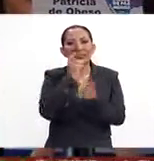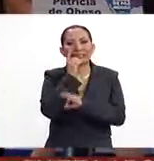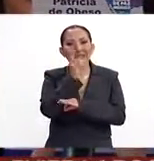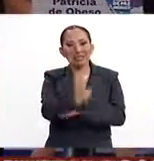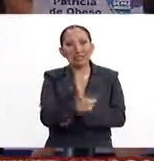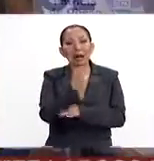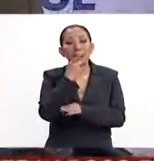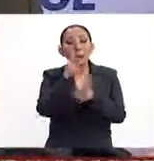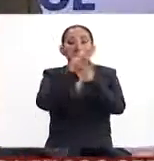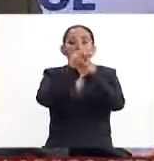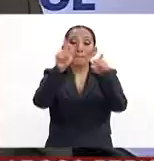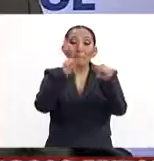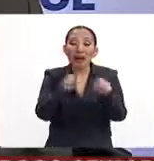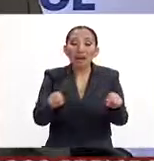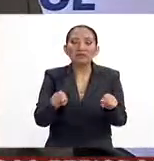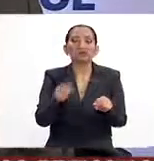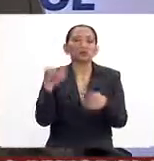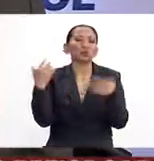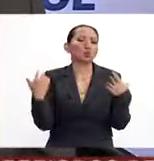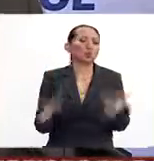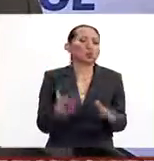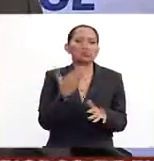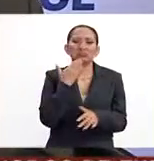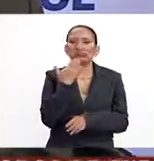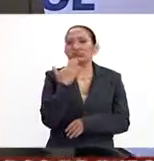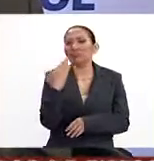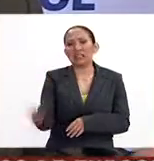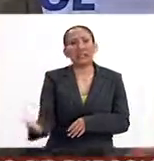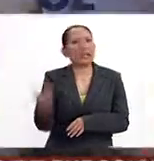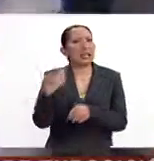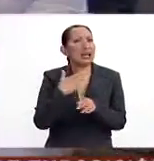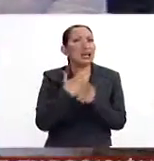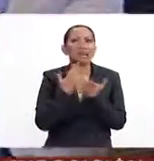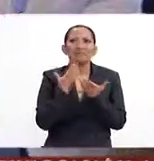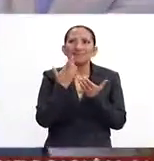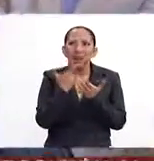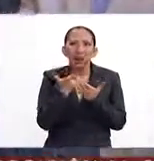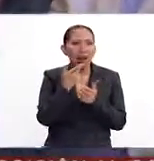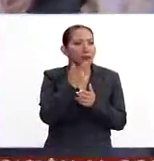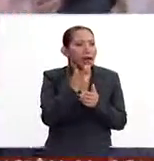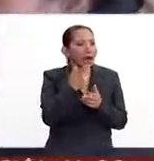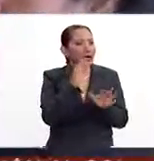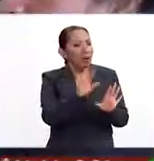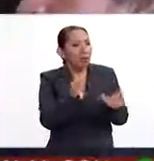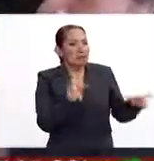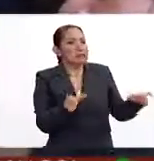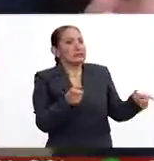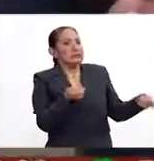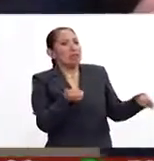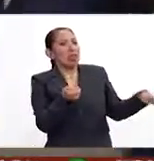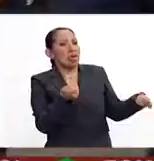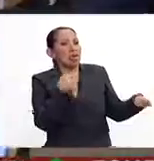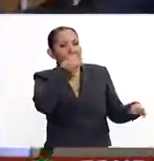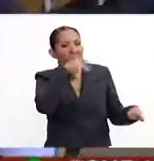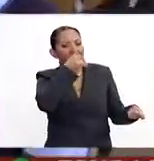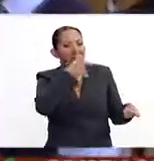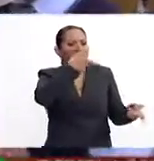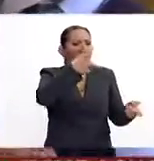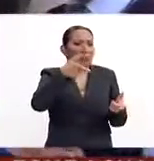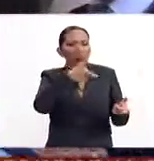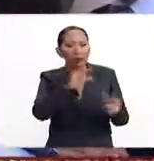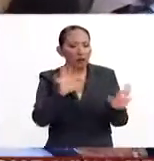que hablar de paz es mucho más extenso que hablar únicamente de contener la violencia, ¿no? Disminuir la